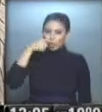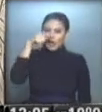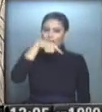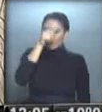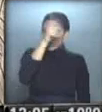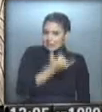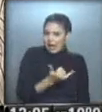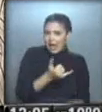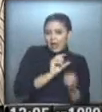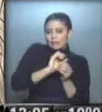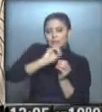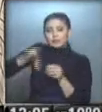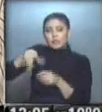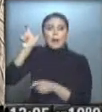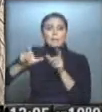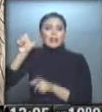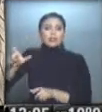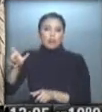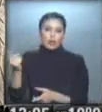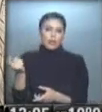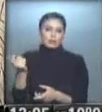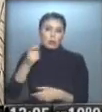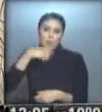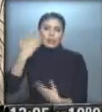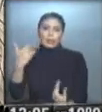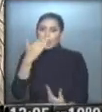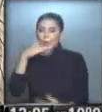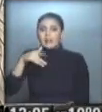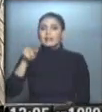su poder ellos para colocársela a personas sospechadas y así involucrarlas en un caso penal.